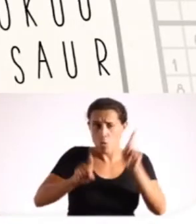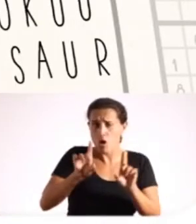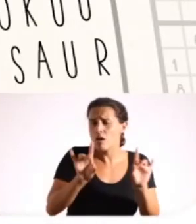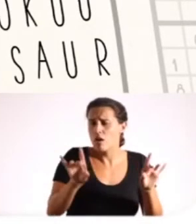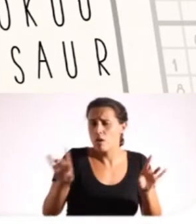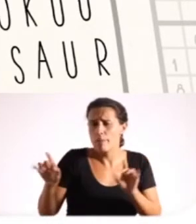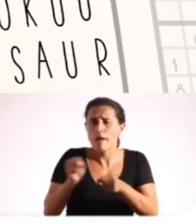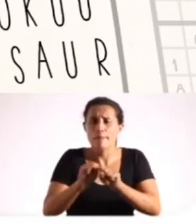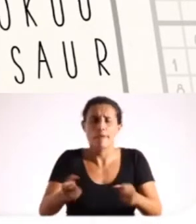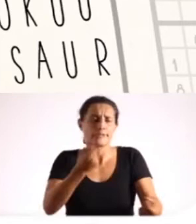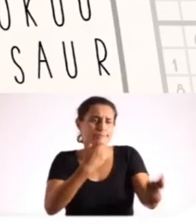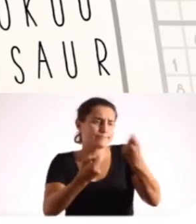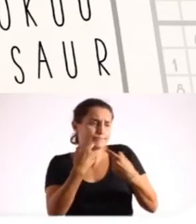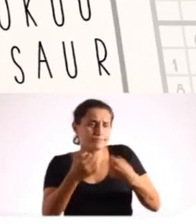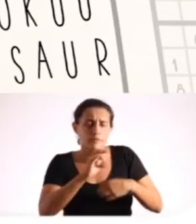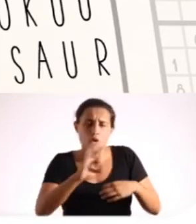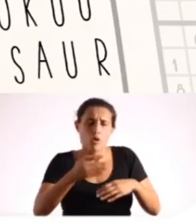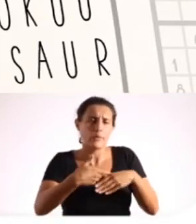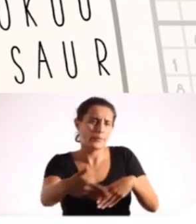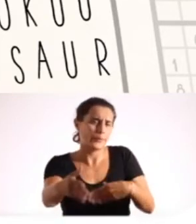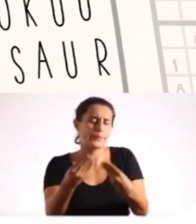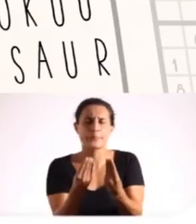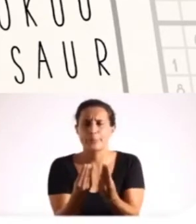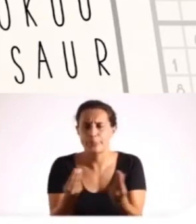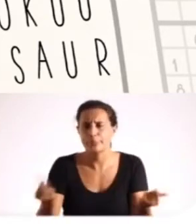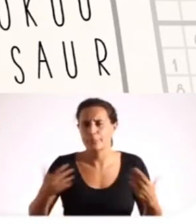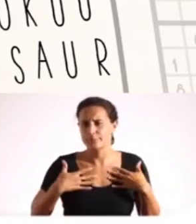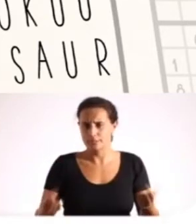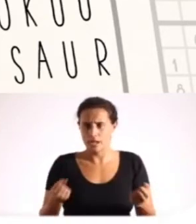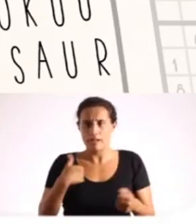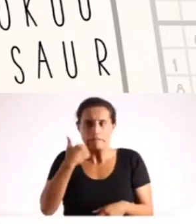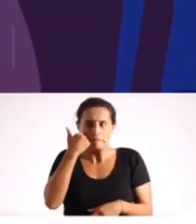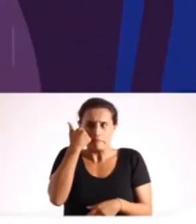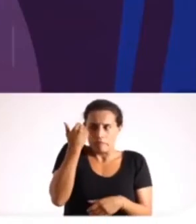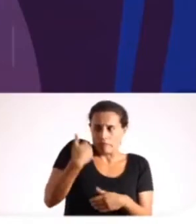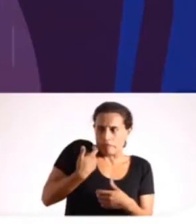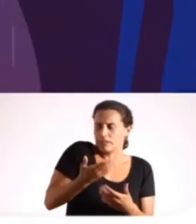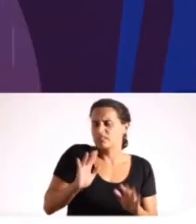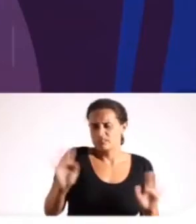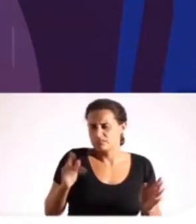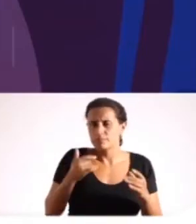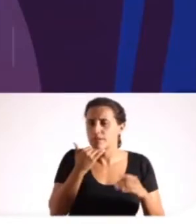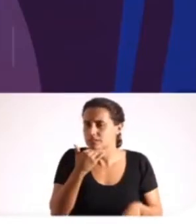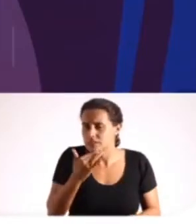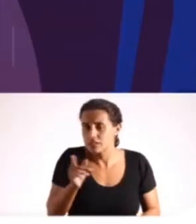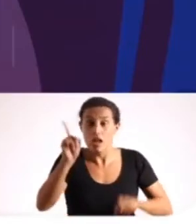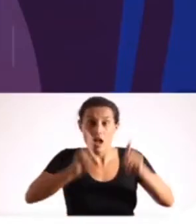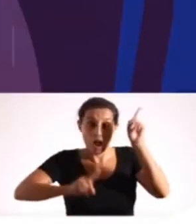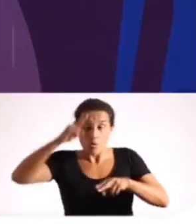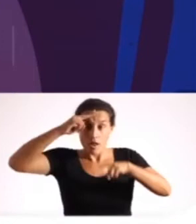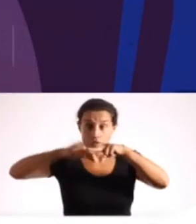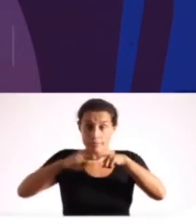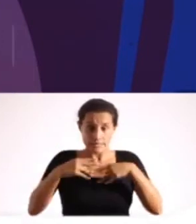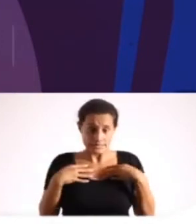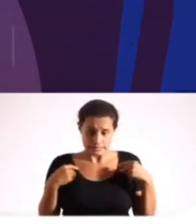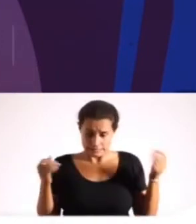se resuelven sin dificultad. Así que no hay nada de qué avergonzarse si contraes una. Algunas ITS no causan ningún síntoma, así que muchas personas